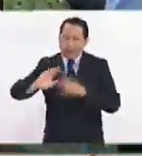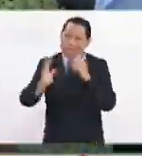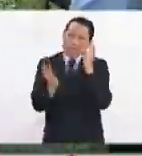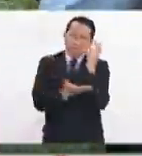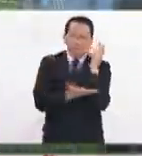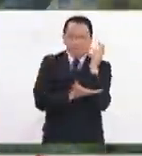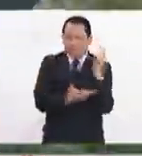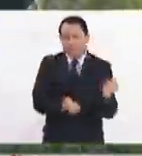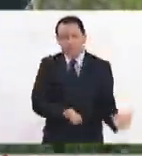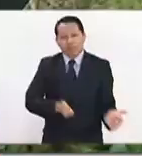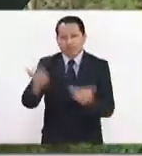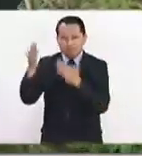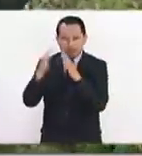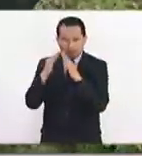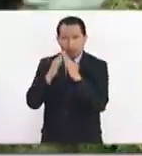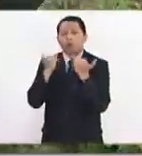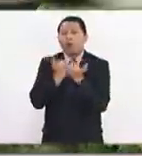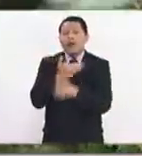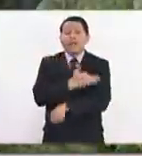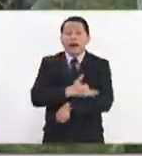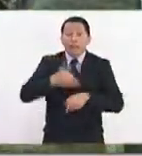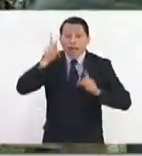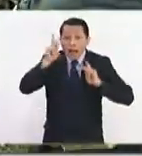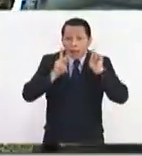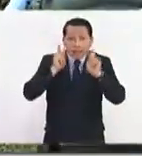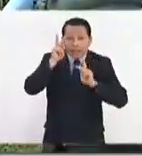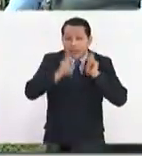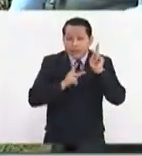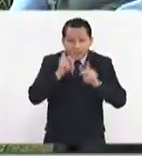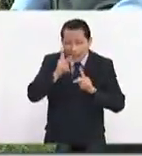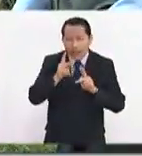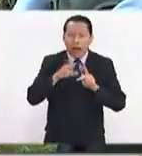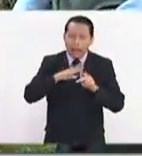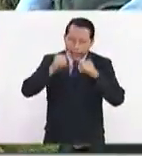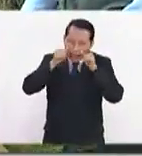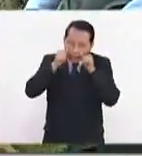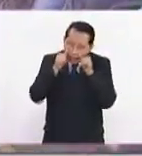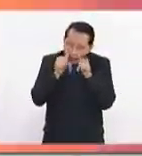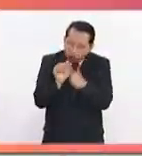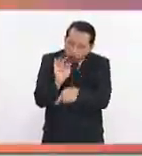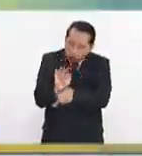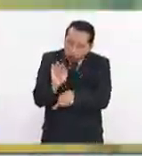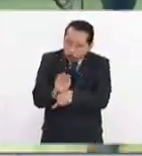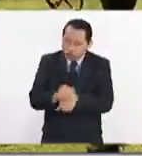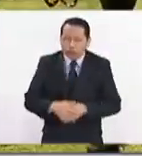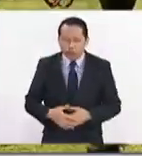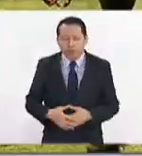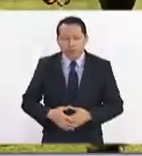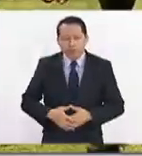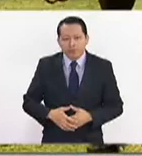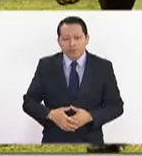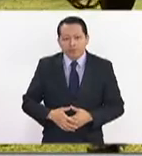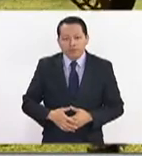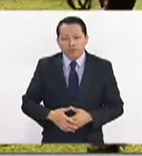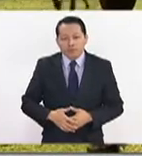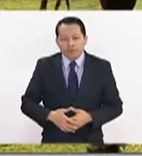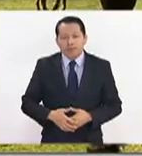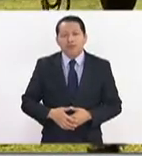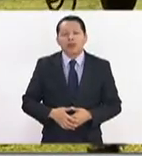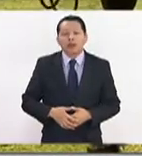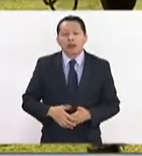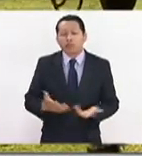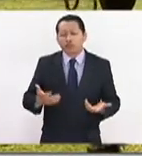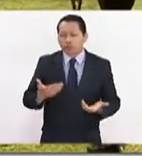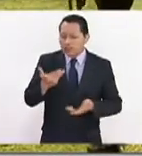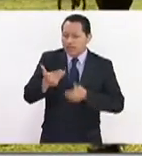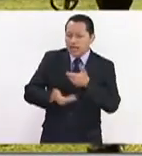señalar que cada familia que visita el parque recibe atención personalizada. El servicio que les